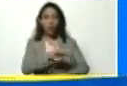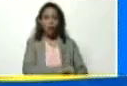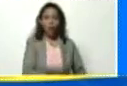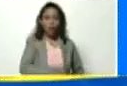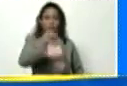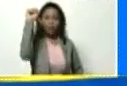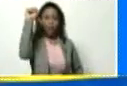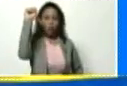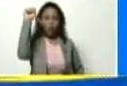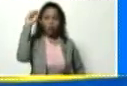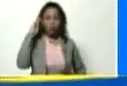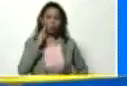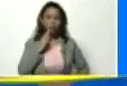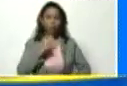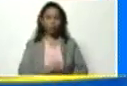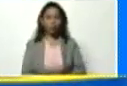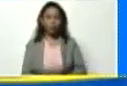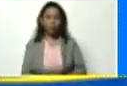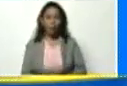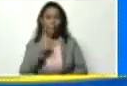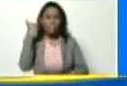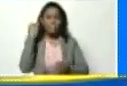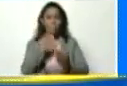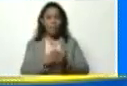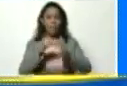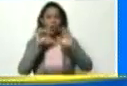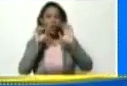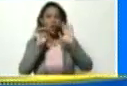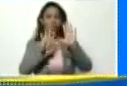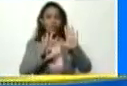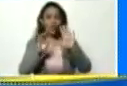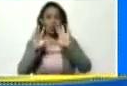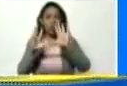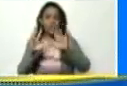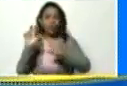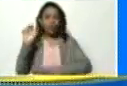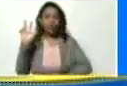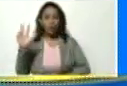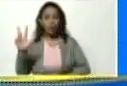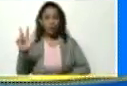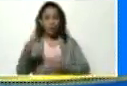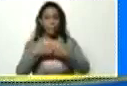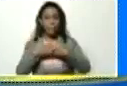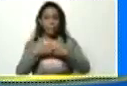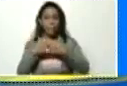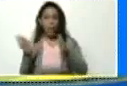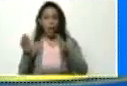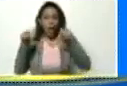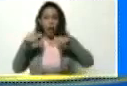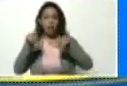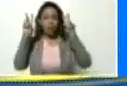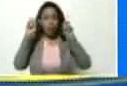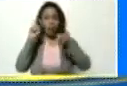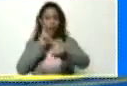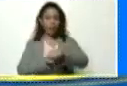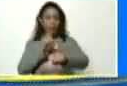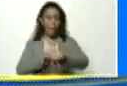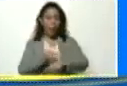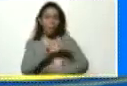libertador Simón Bolívar. Fue en 1983 cuando se abrió esta era